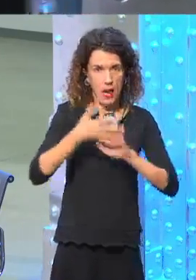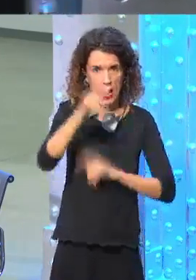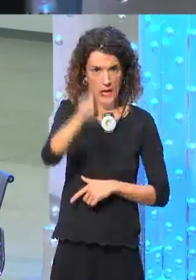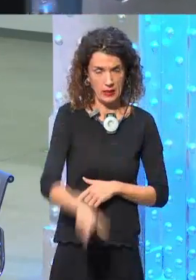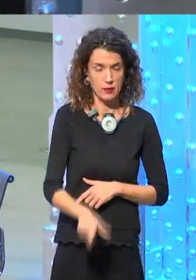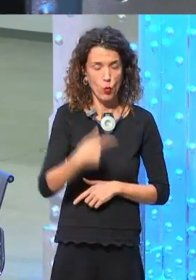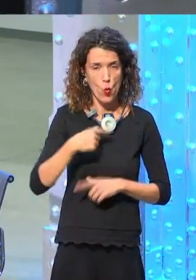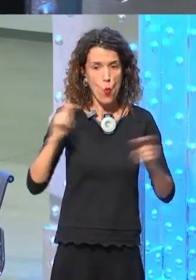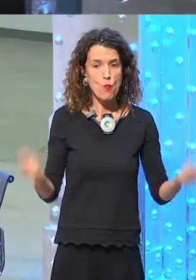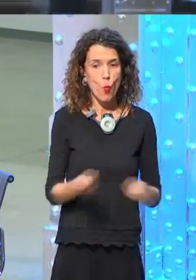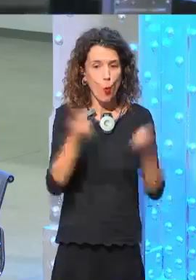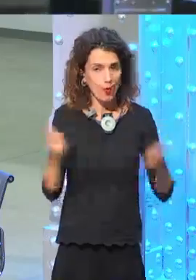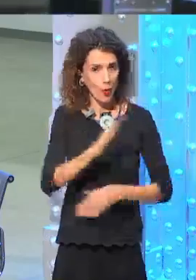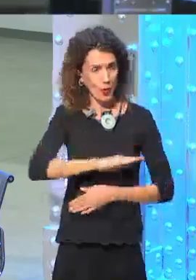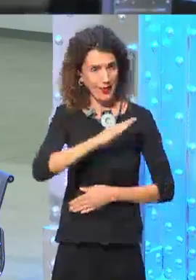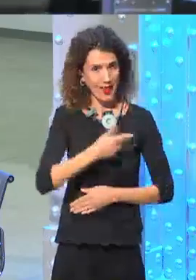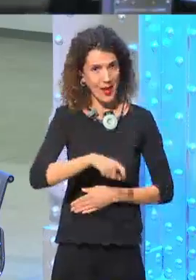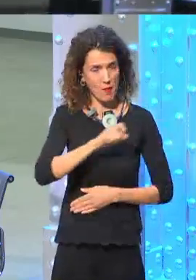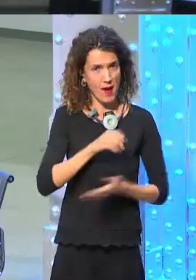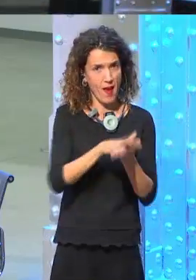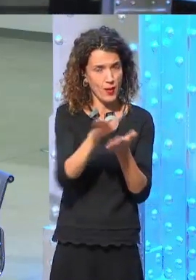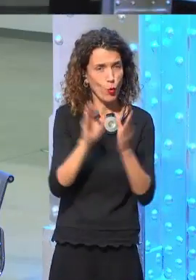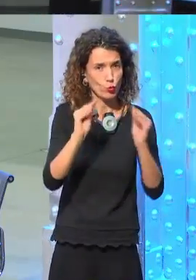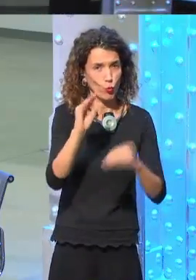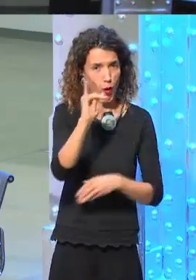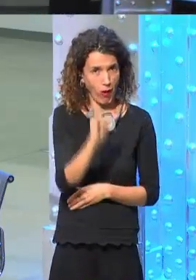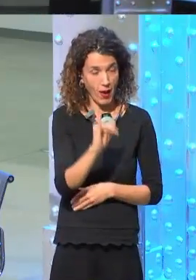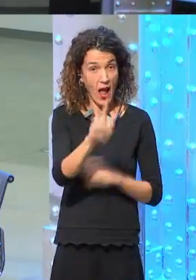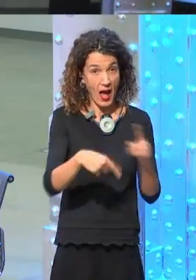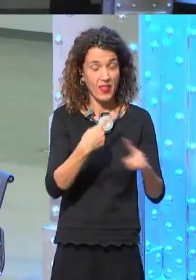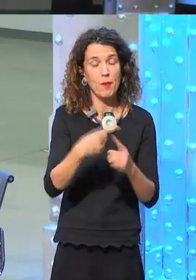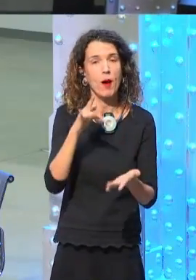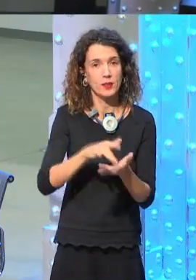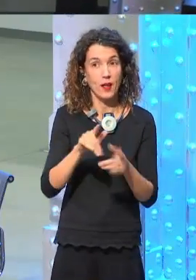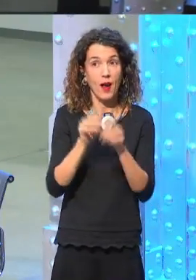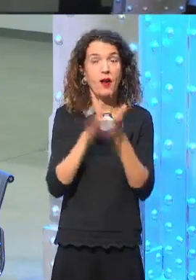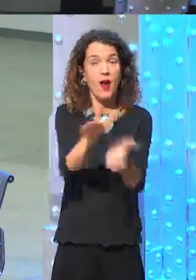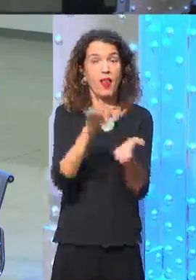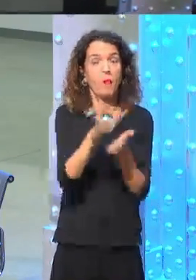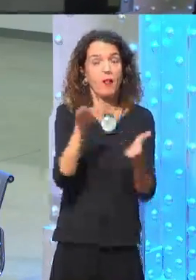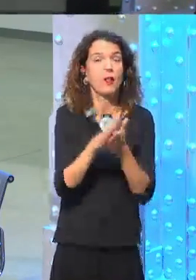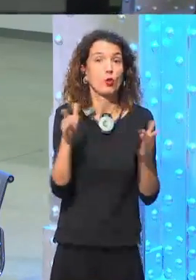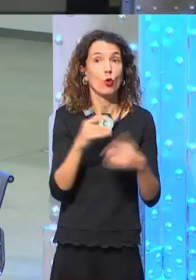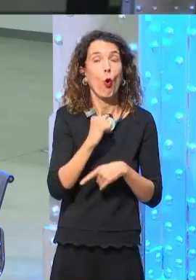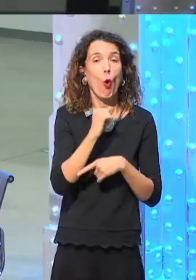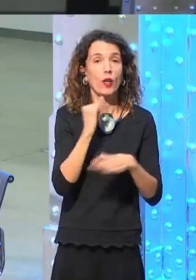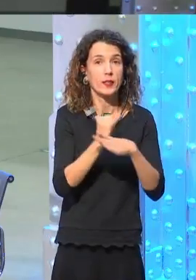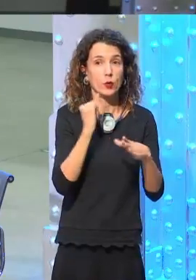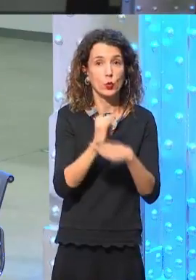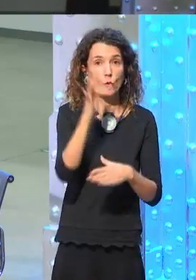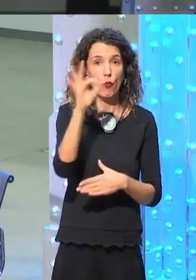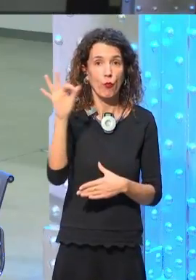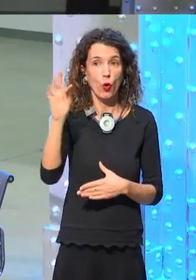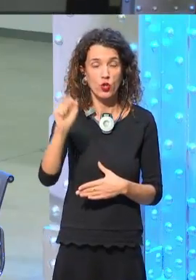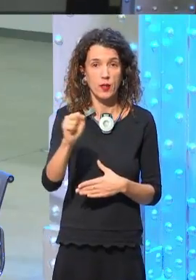hemos publicado extensamente en España, pero además el lanzamiento de la Fundación Foster en el Teatro Real ya